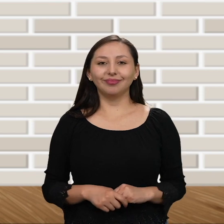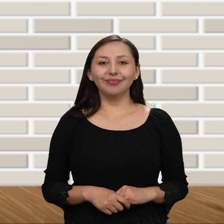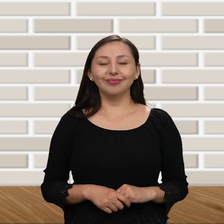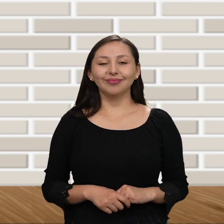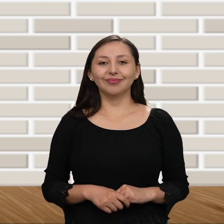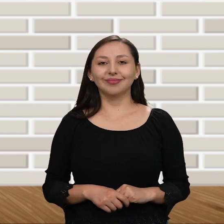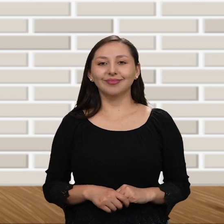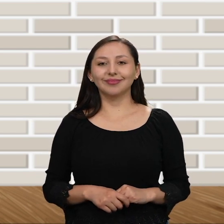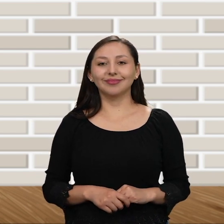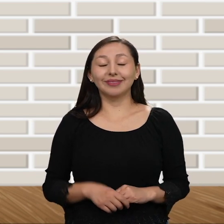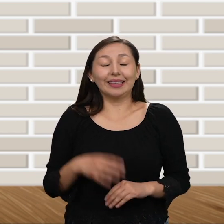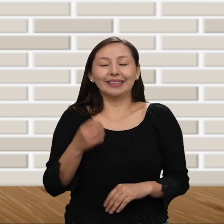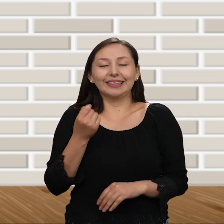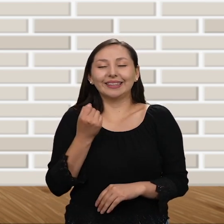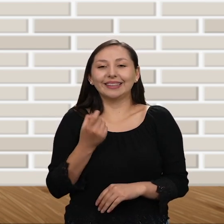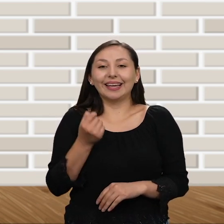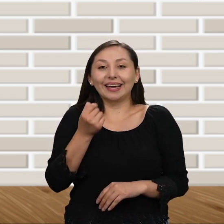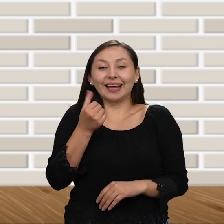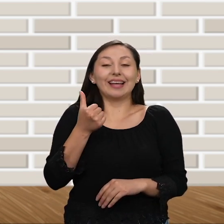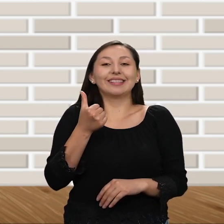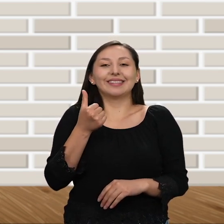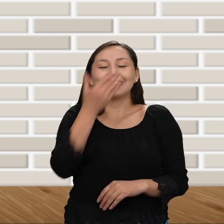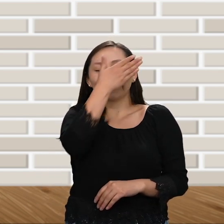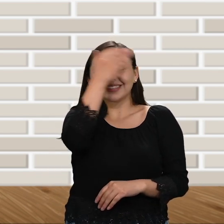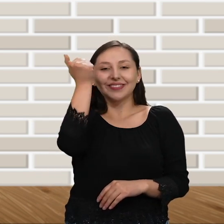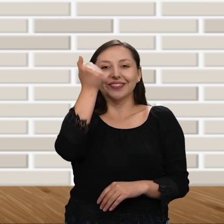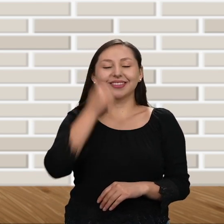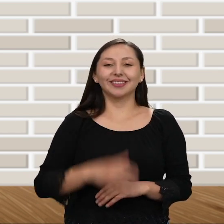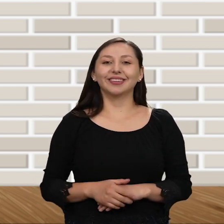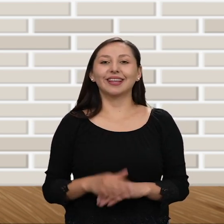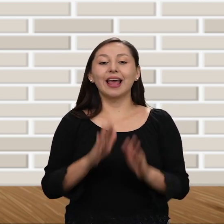¡Ay! Casi lo olvido.